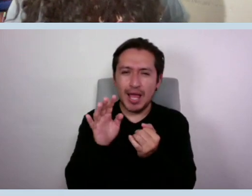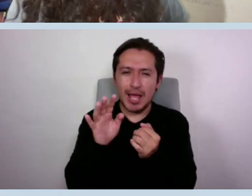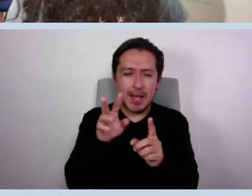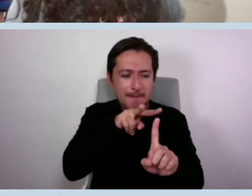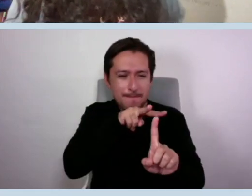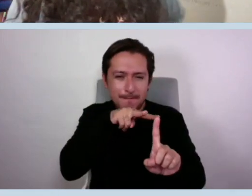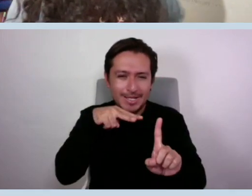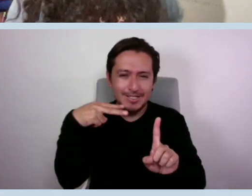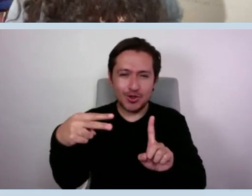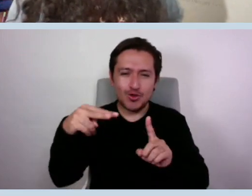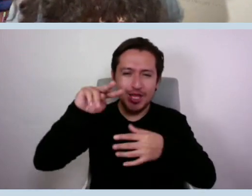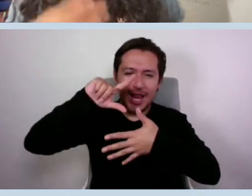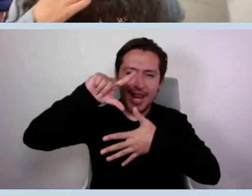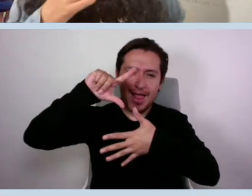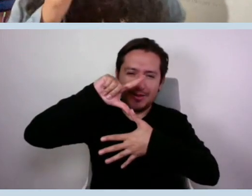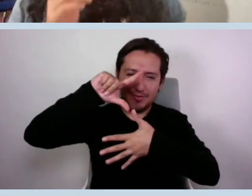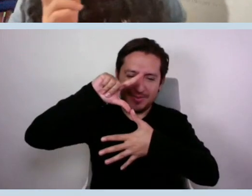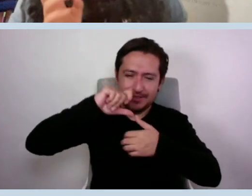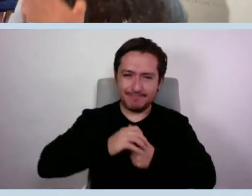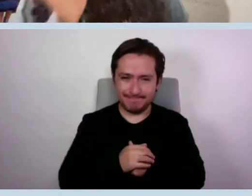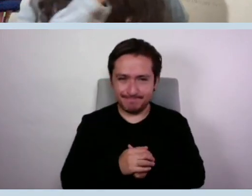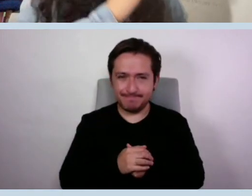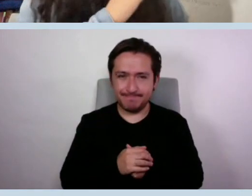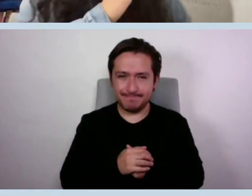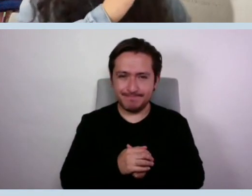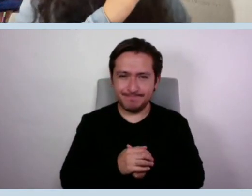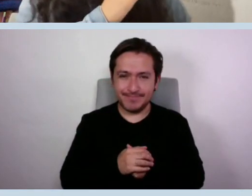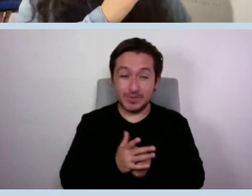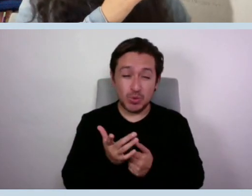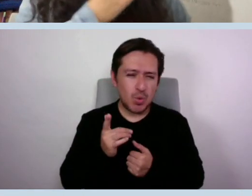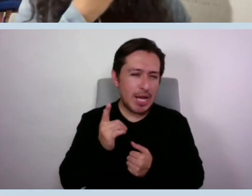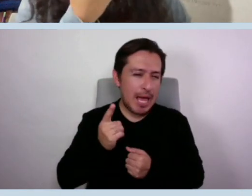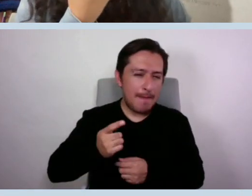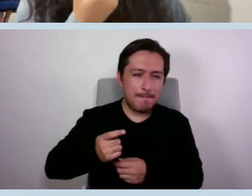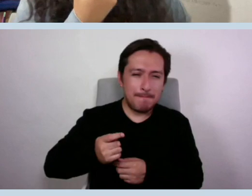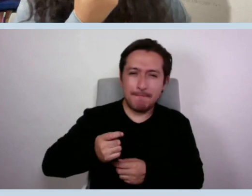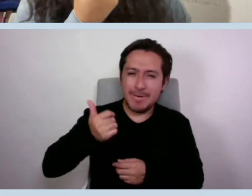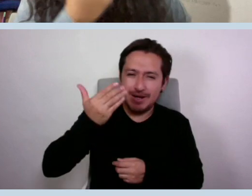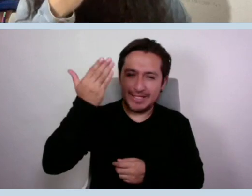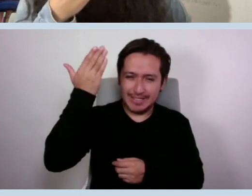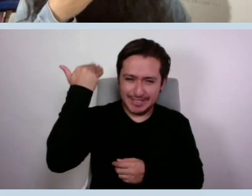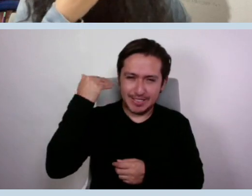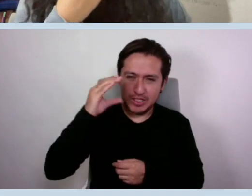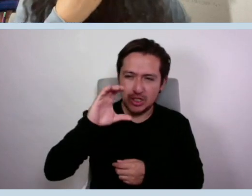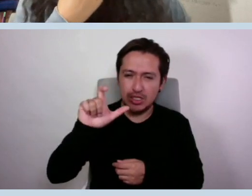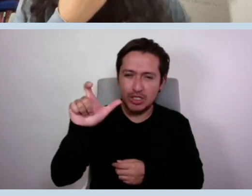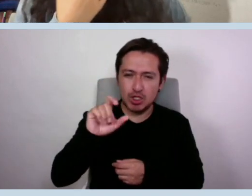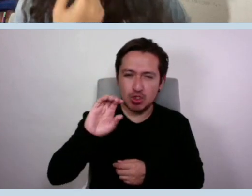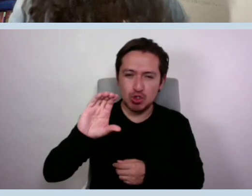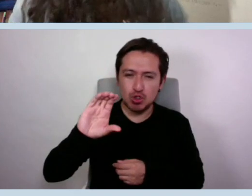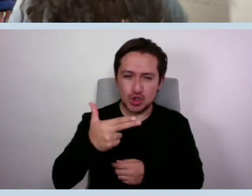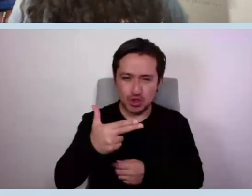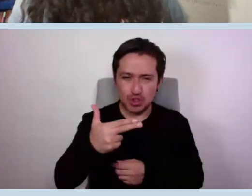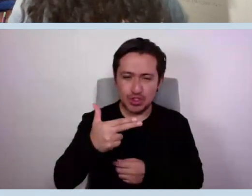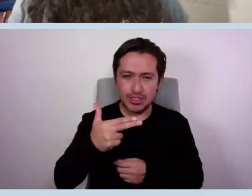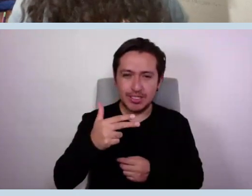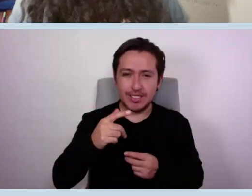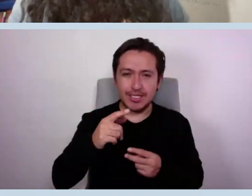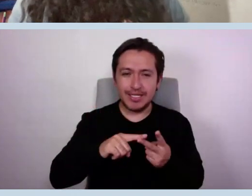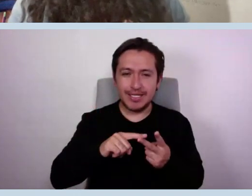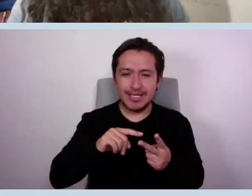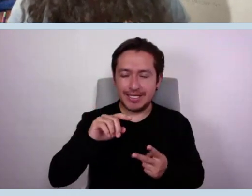de hecho los primeros bueno el piloto de apuntes so Franco y Bruno samudio entrevistaron a conchi